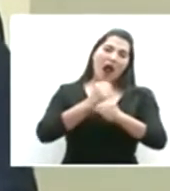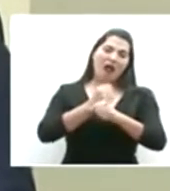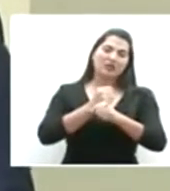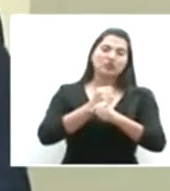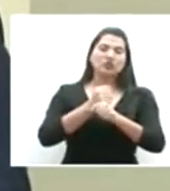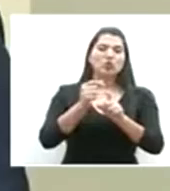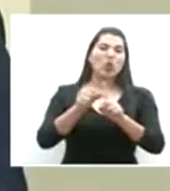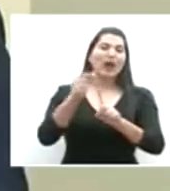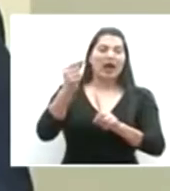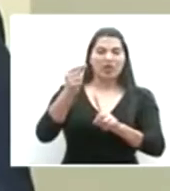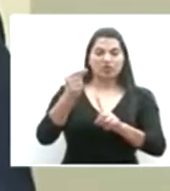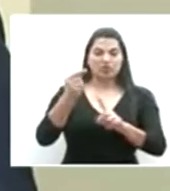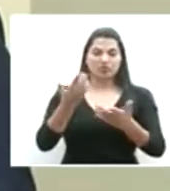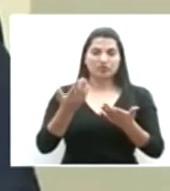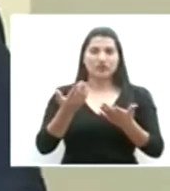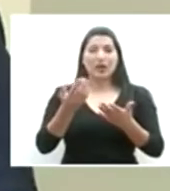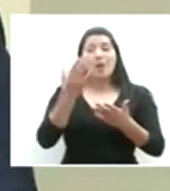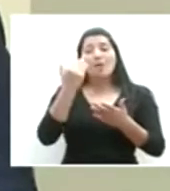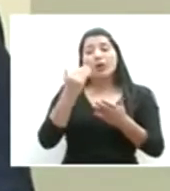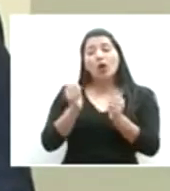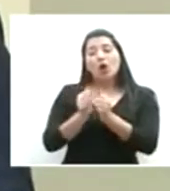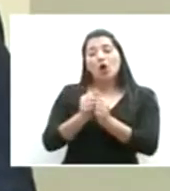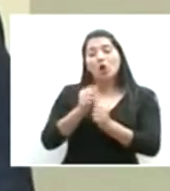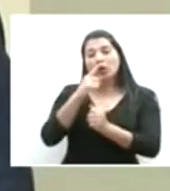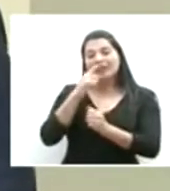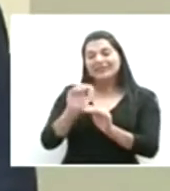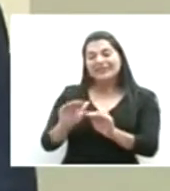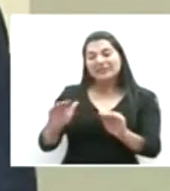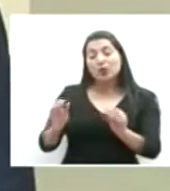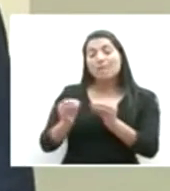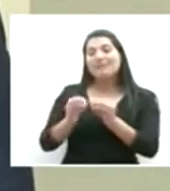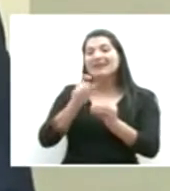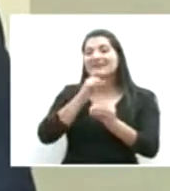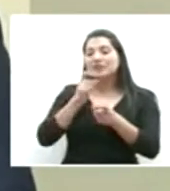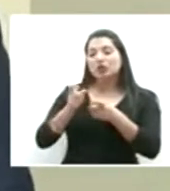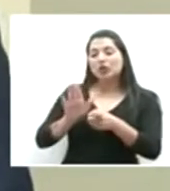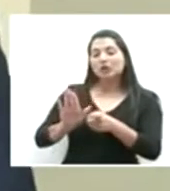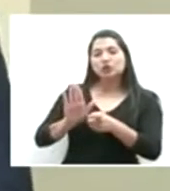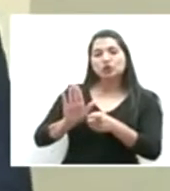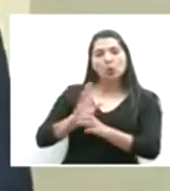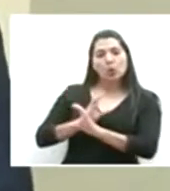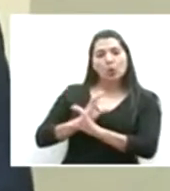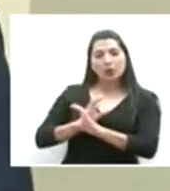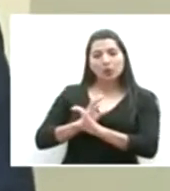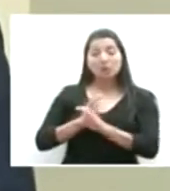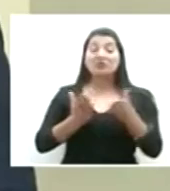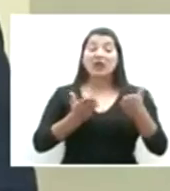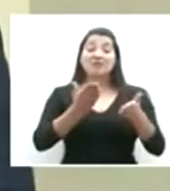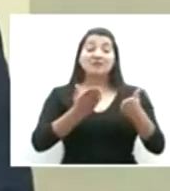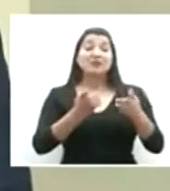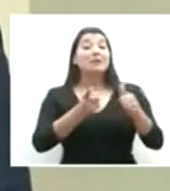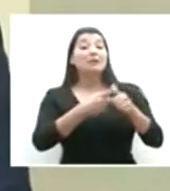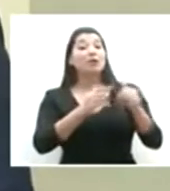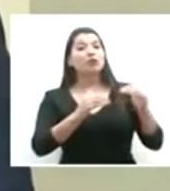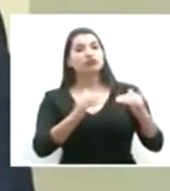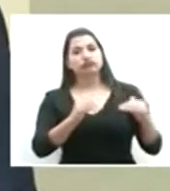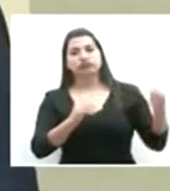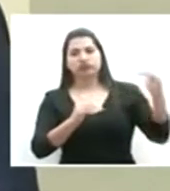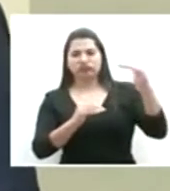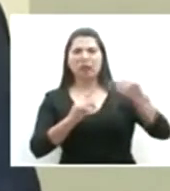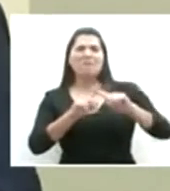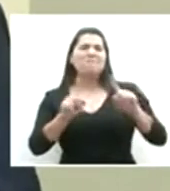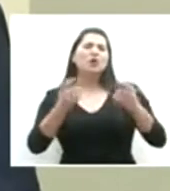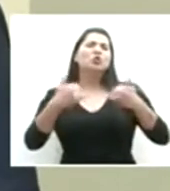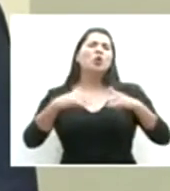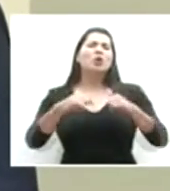Porque sabemos que siempre, pues, con los niños más pequeños cuesta más este manejo. Pero en realidad, esto, como le digo, estamos todavía analizando. La próxima semana tengo una reunión con ella,